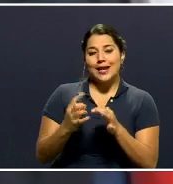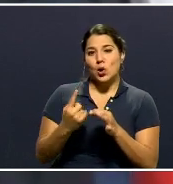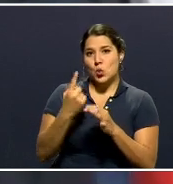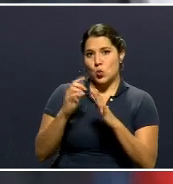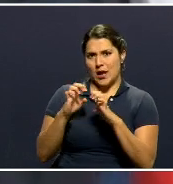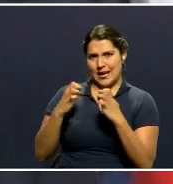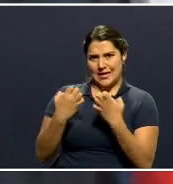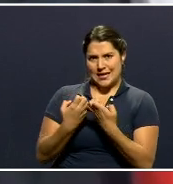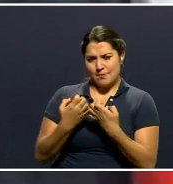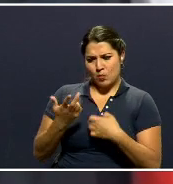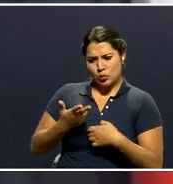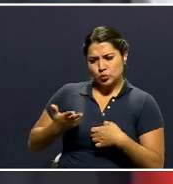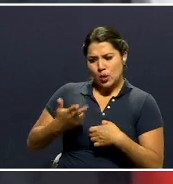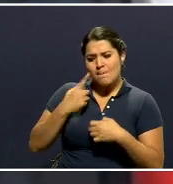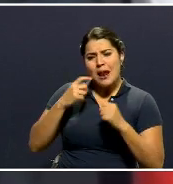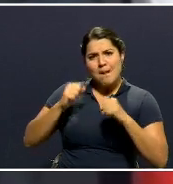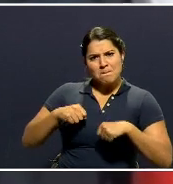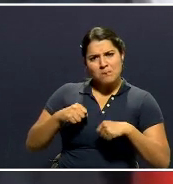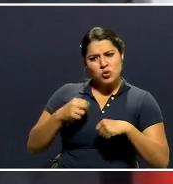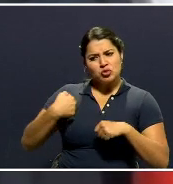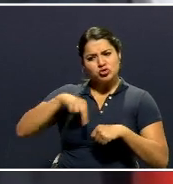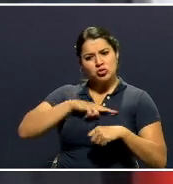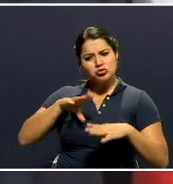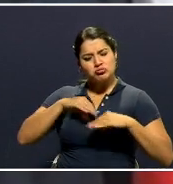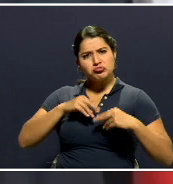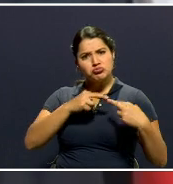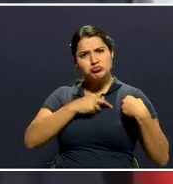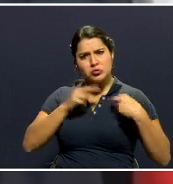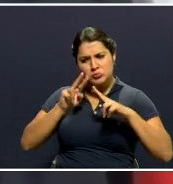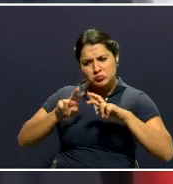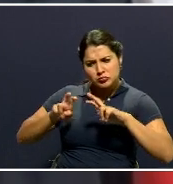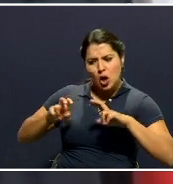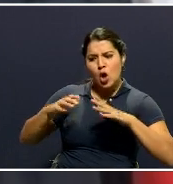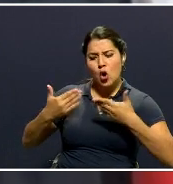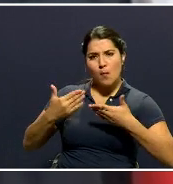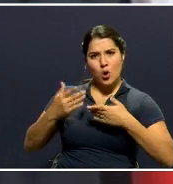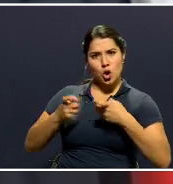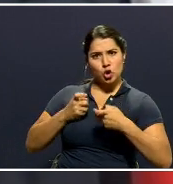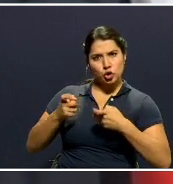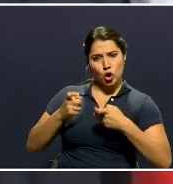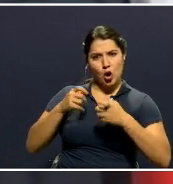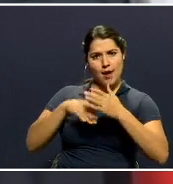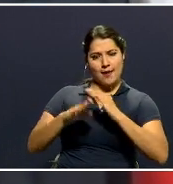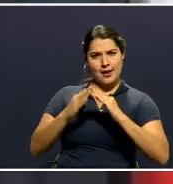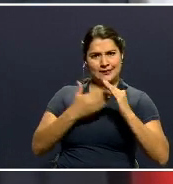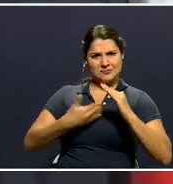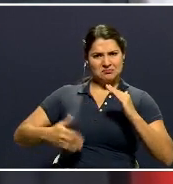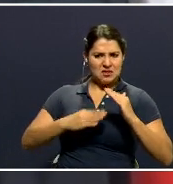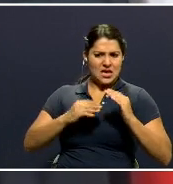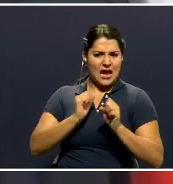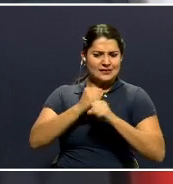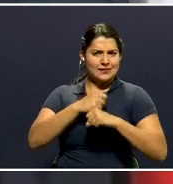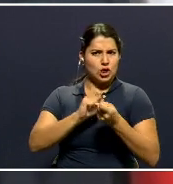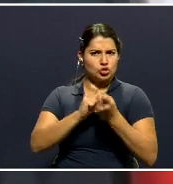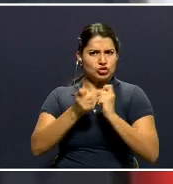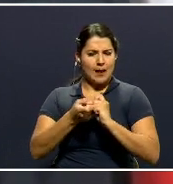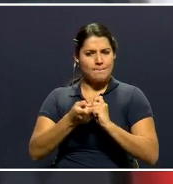para hacer una revisión de todo ese proceso de gobernanza y hacer las correcciones